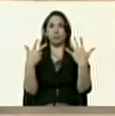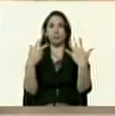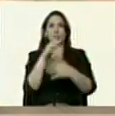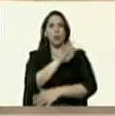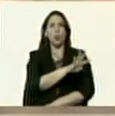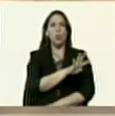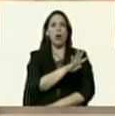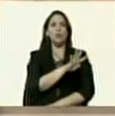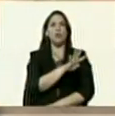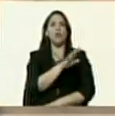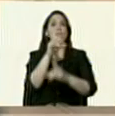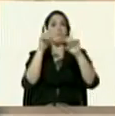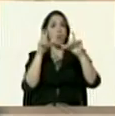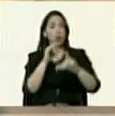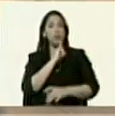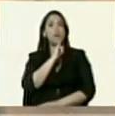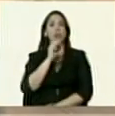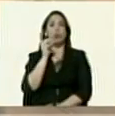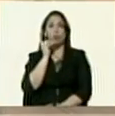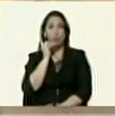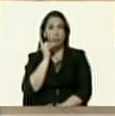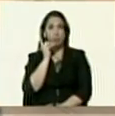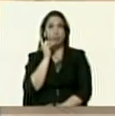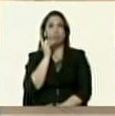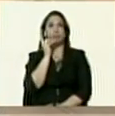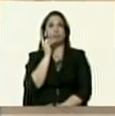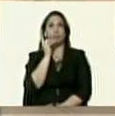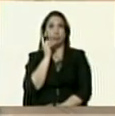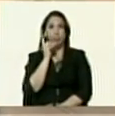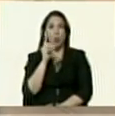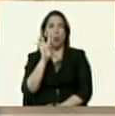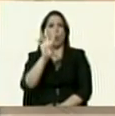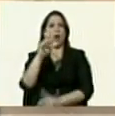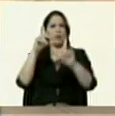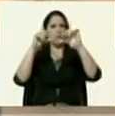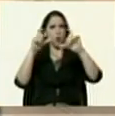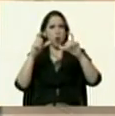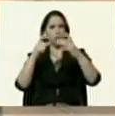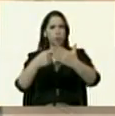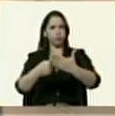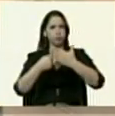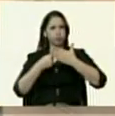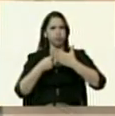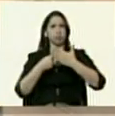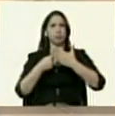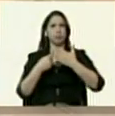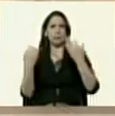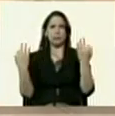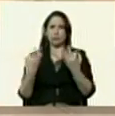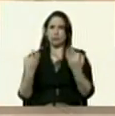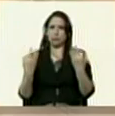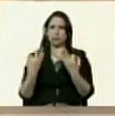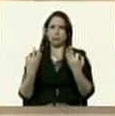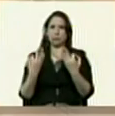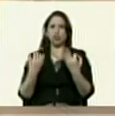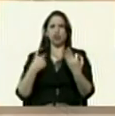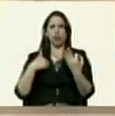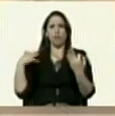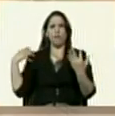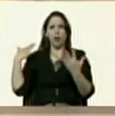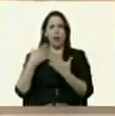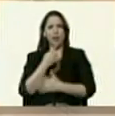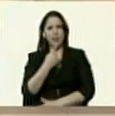Cuatro fotos, Iván Duque. Cuatro fotos demostrando lo que yo he venido